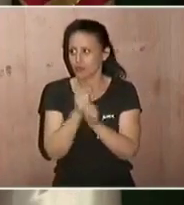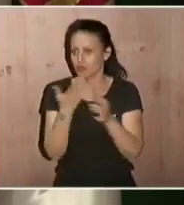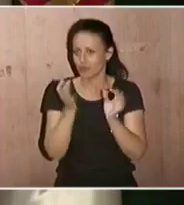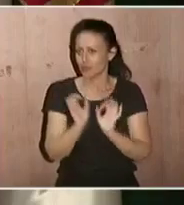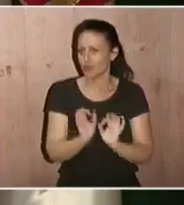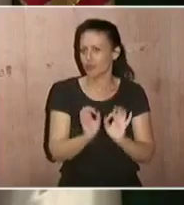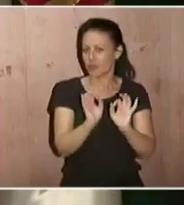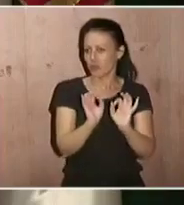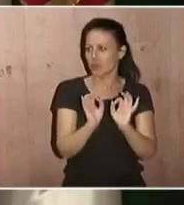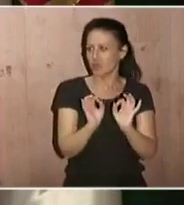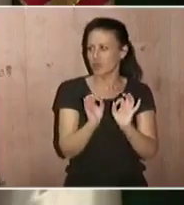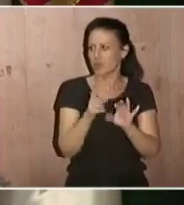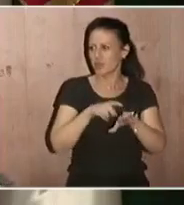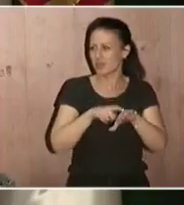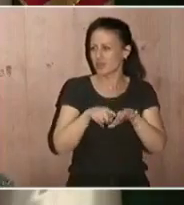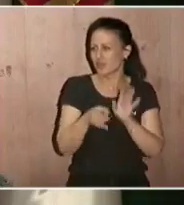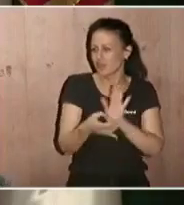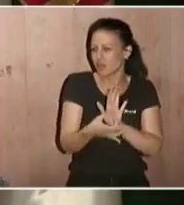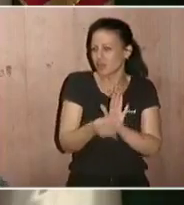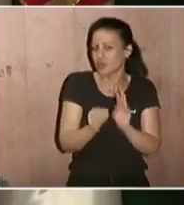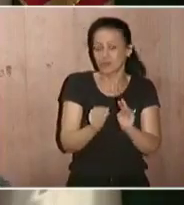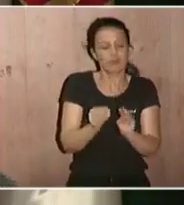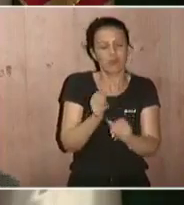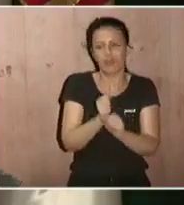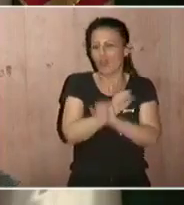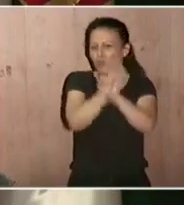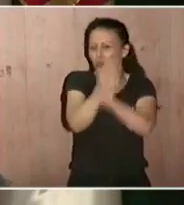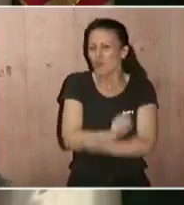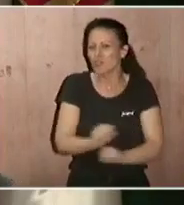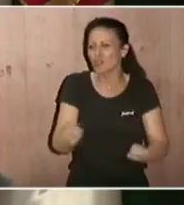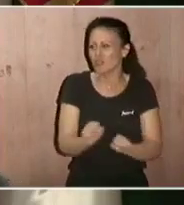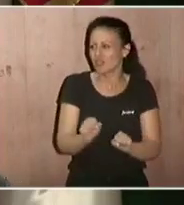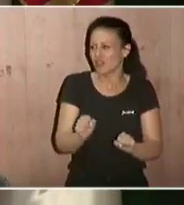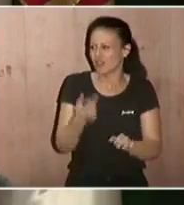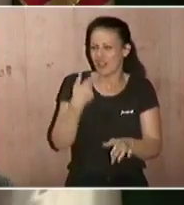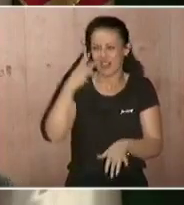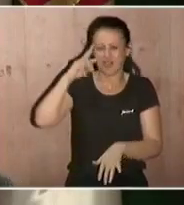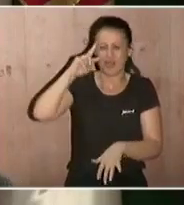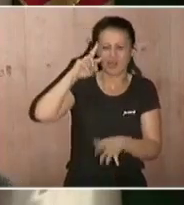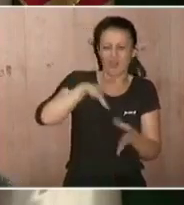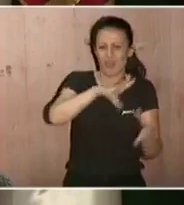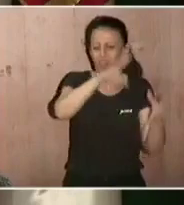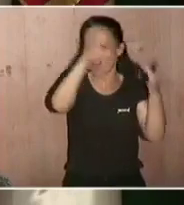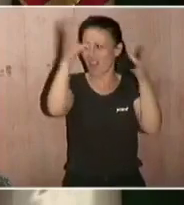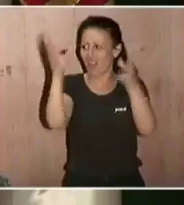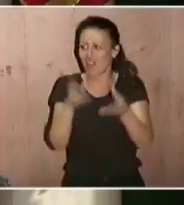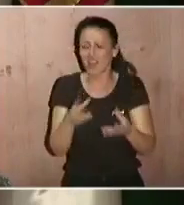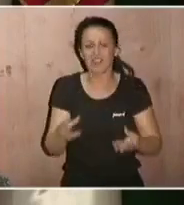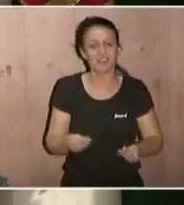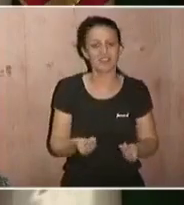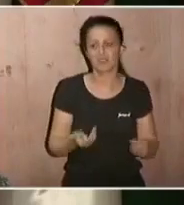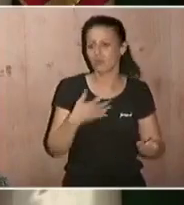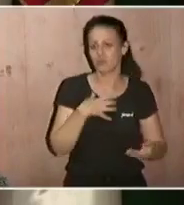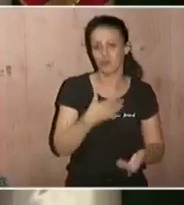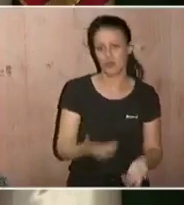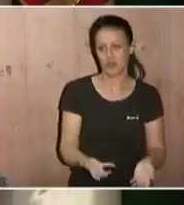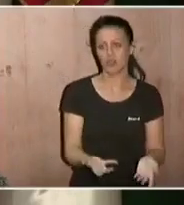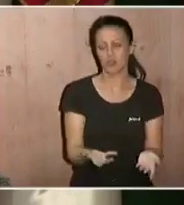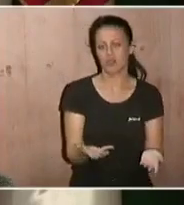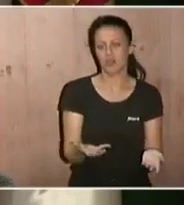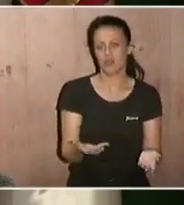singularmente en su calidad. Ese es un trabajo imposible. O sea, habría que tener tantos expertos que no es viable. Tenemos